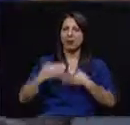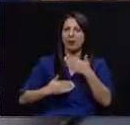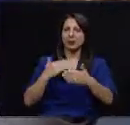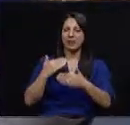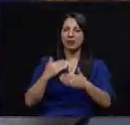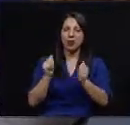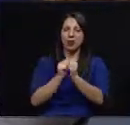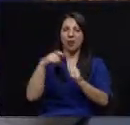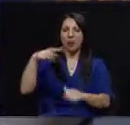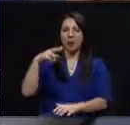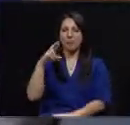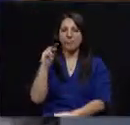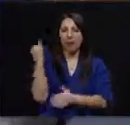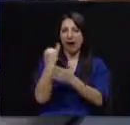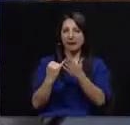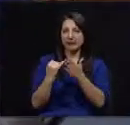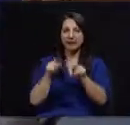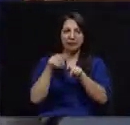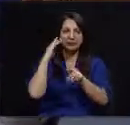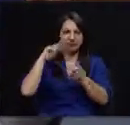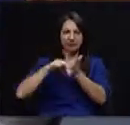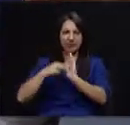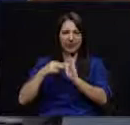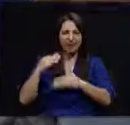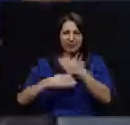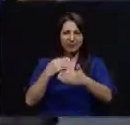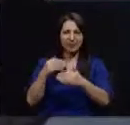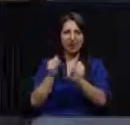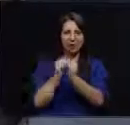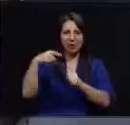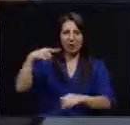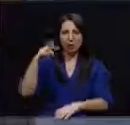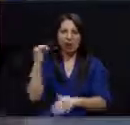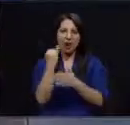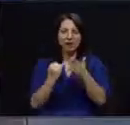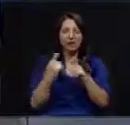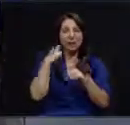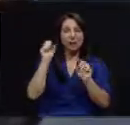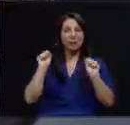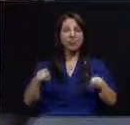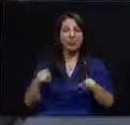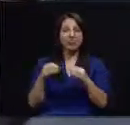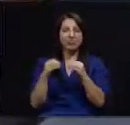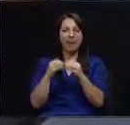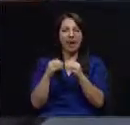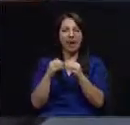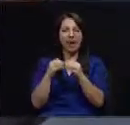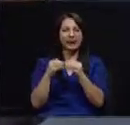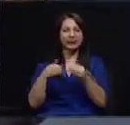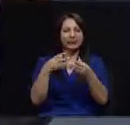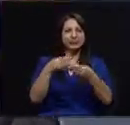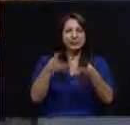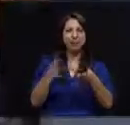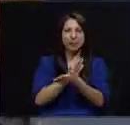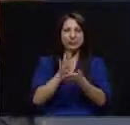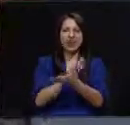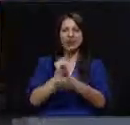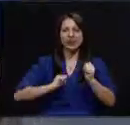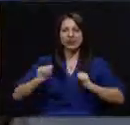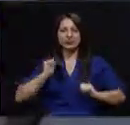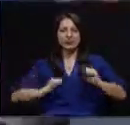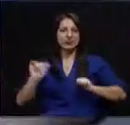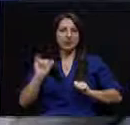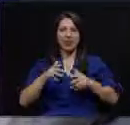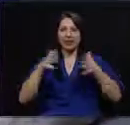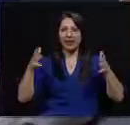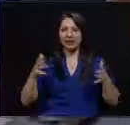trámite con ProArtes. Ustedes saben lo que es hacer un trámite con ProArtes, para ver si podíamos enriquecer este documental con recreaciones, como